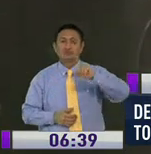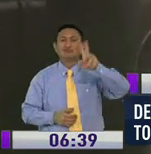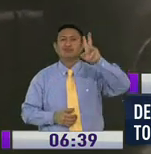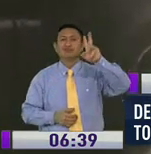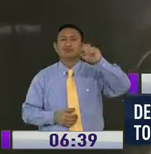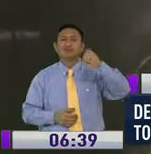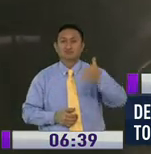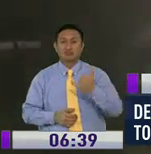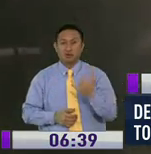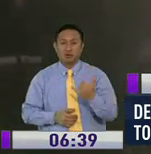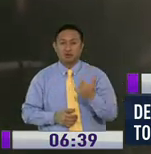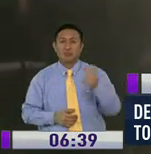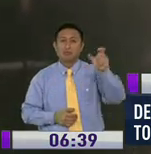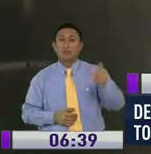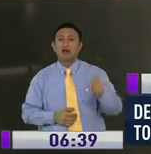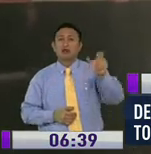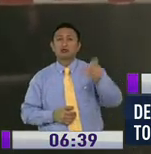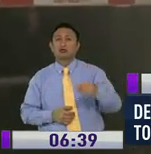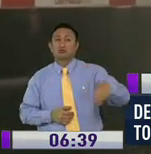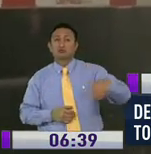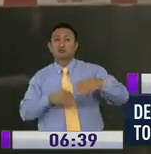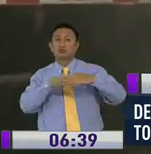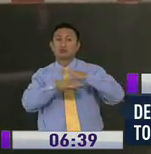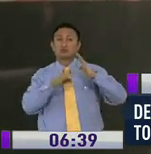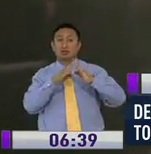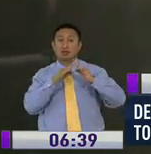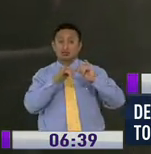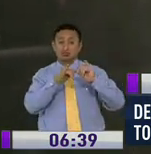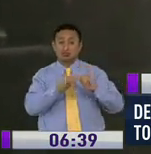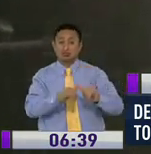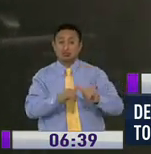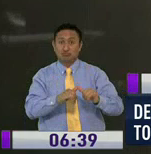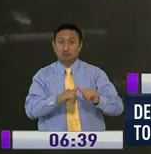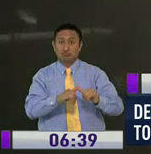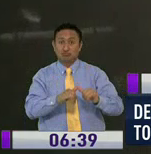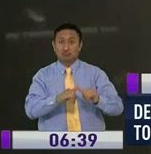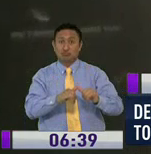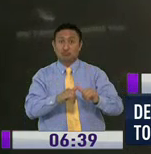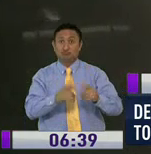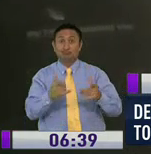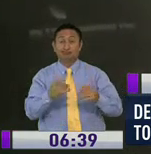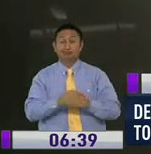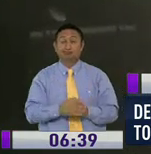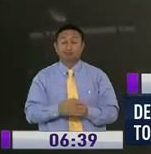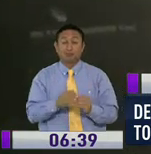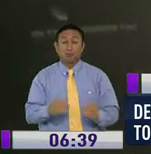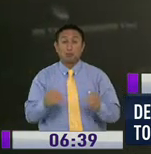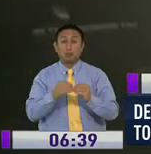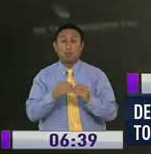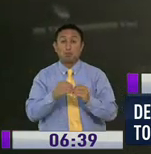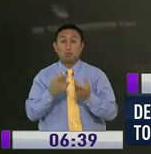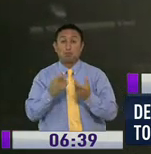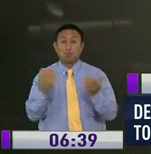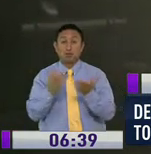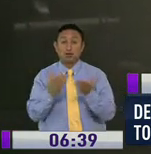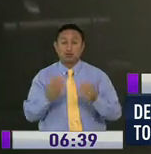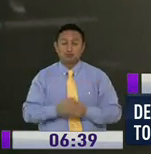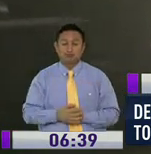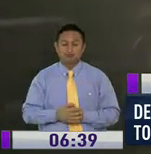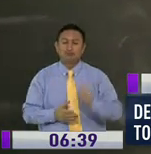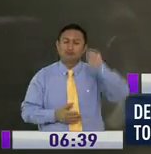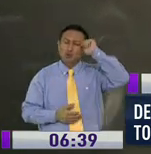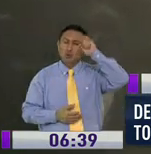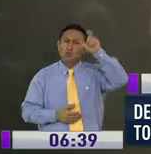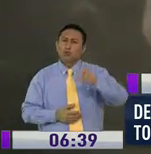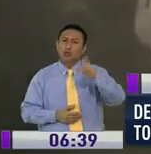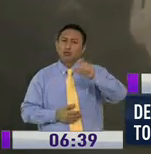que se ha adoptado de que la gente se mantenga en sus hogares, se mantenga en casa y obviamente hay una mayor generación de residuos. ¿Le podemos recordar a la